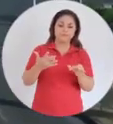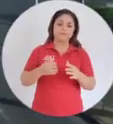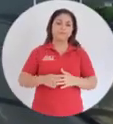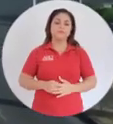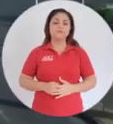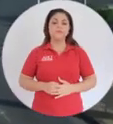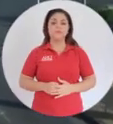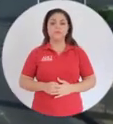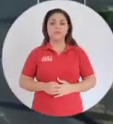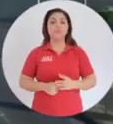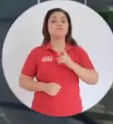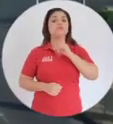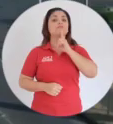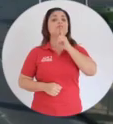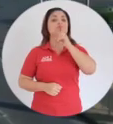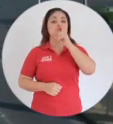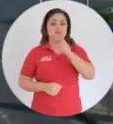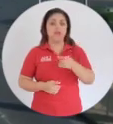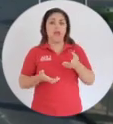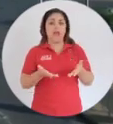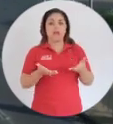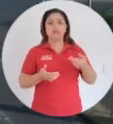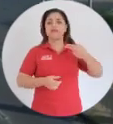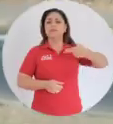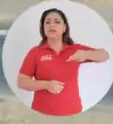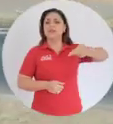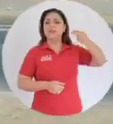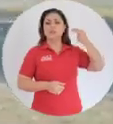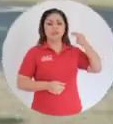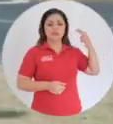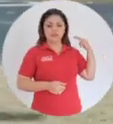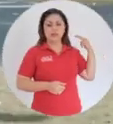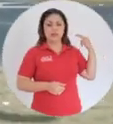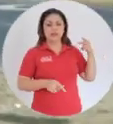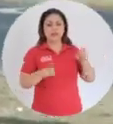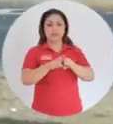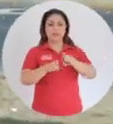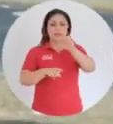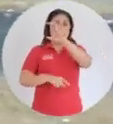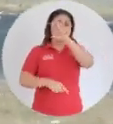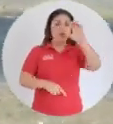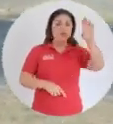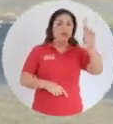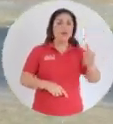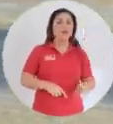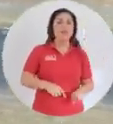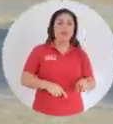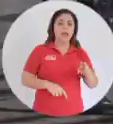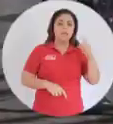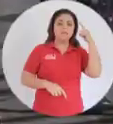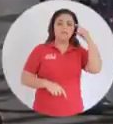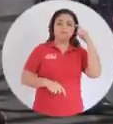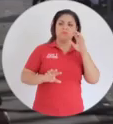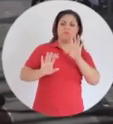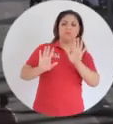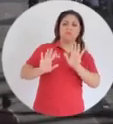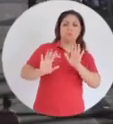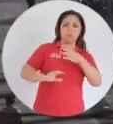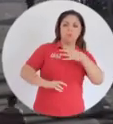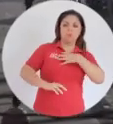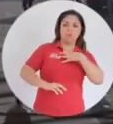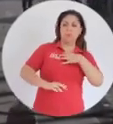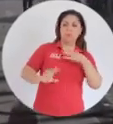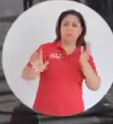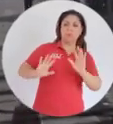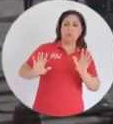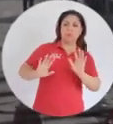Una realidad que históricamente también desde Costa Rica la hemos mirado como si no fuera nuestra,